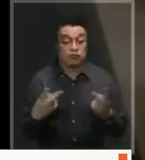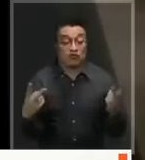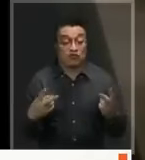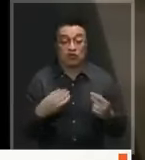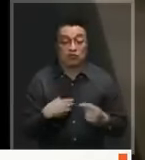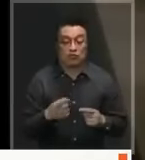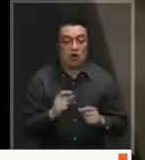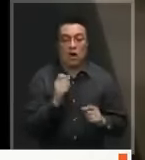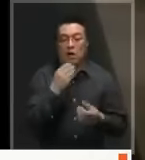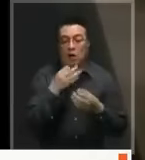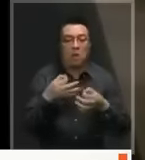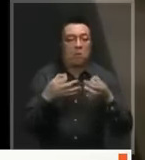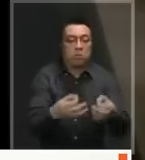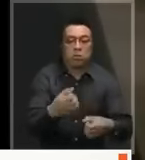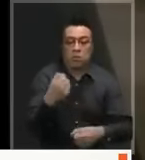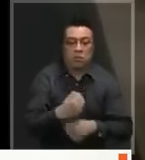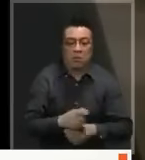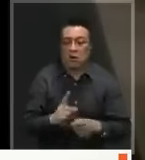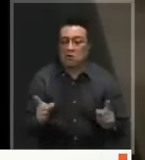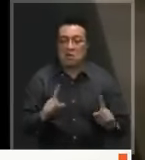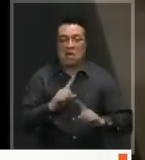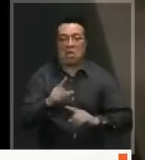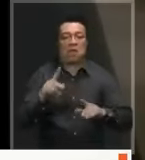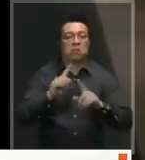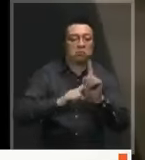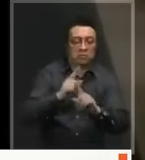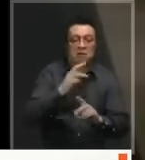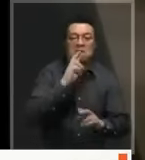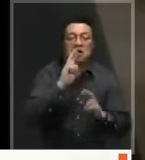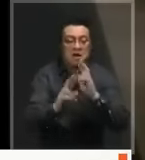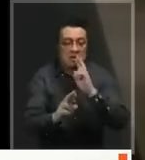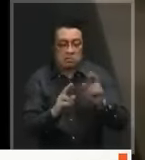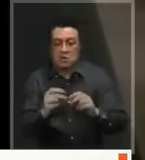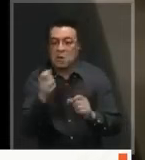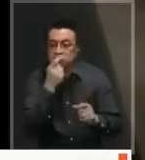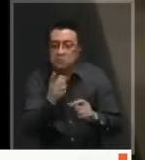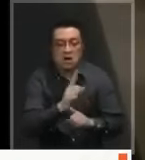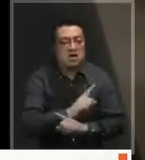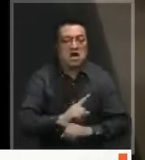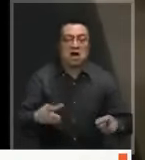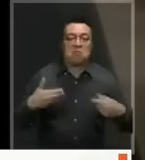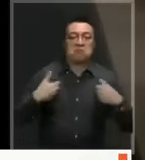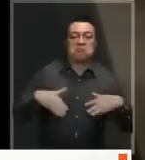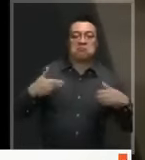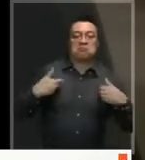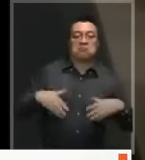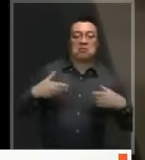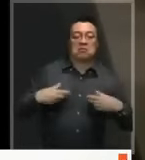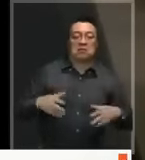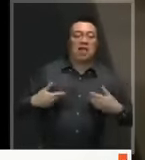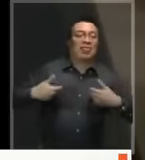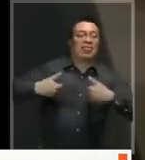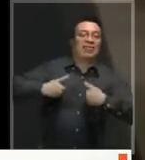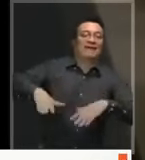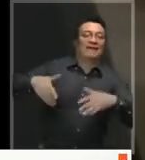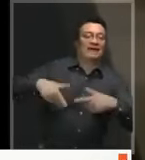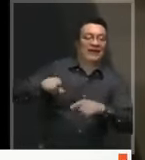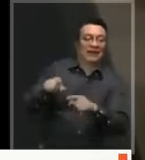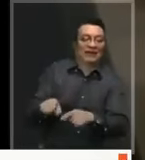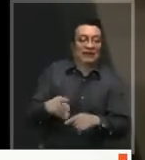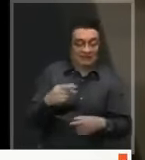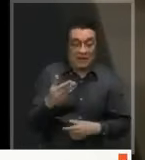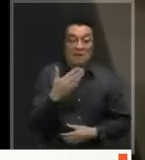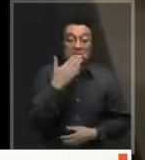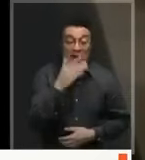recursos alguno, no interpone excepciones, no contesta acusación. Es decir, los dejan a la deriva y lo que les